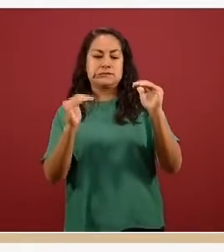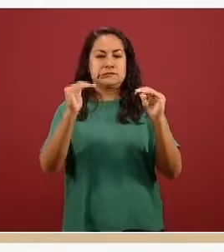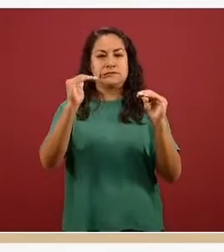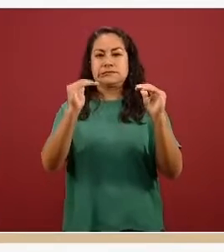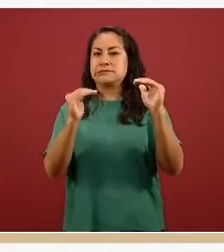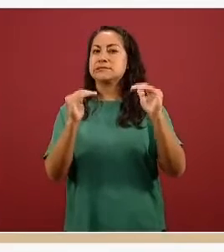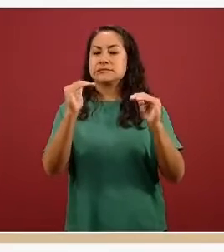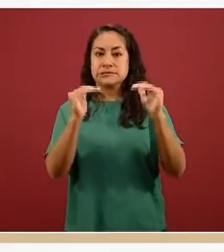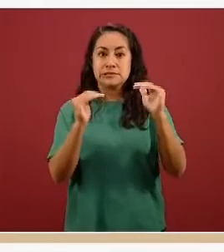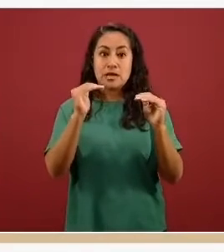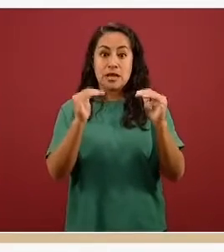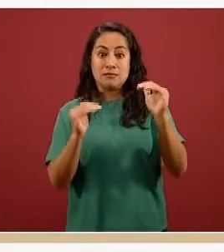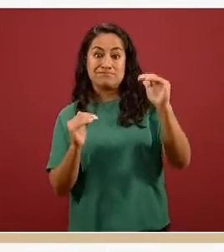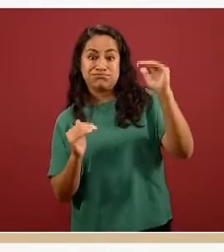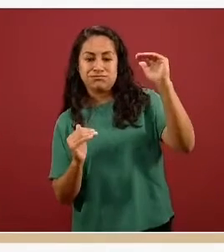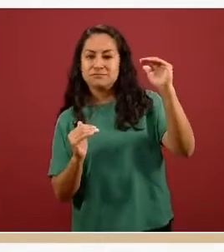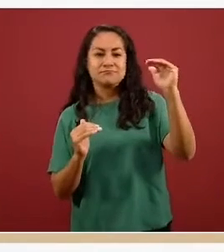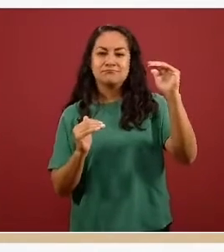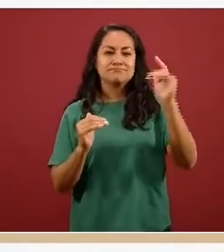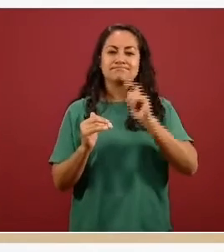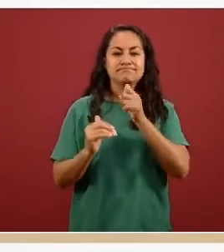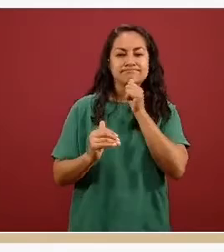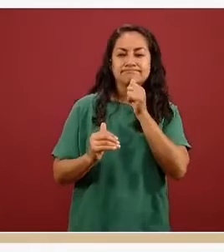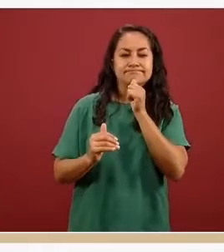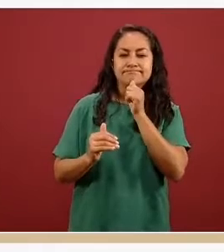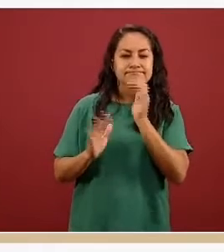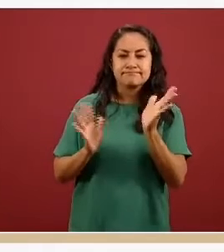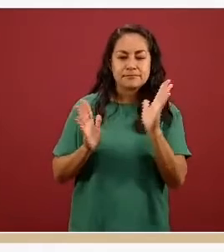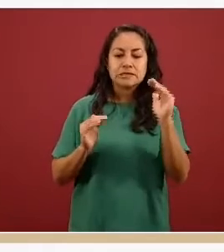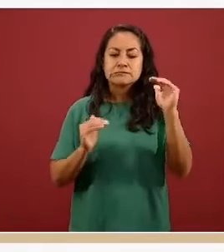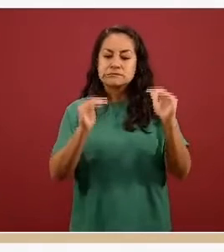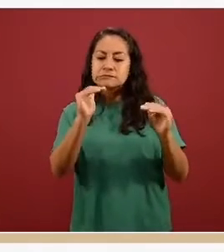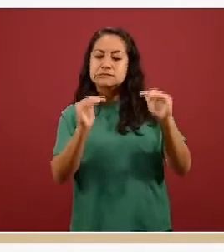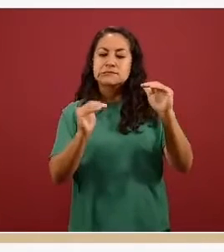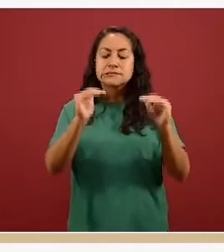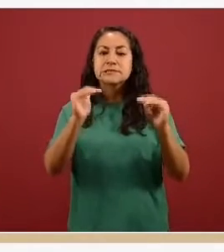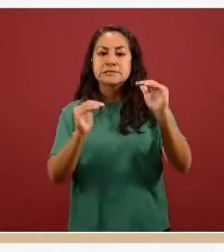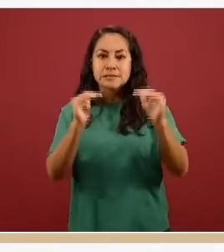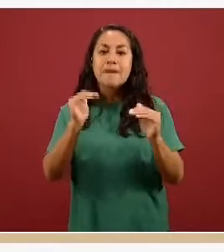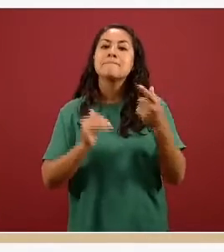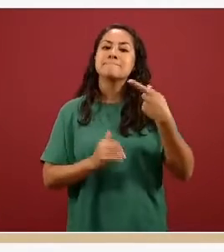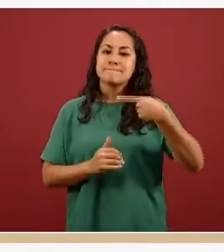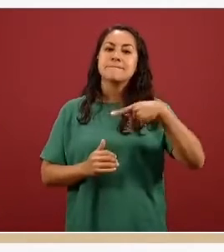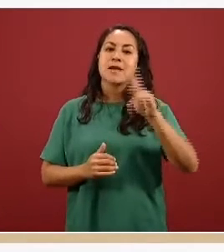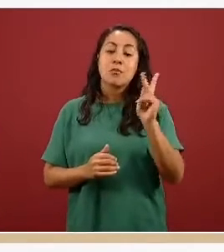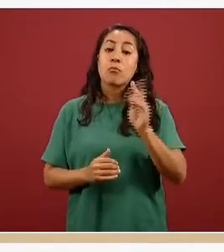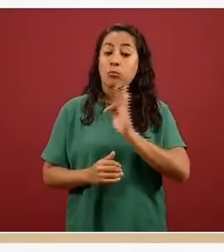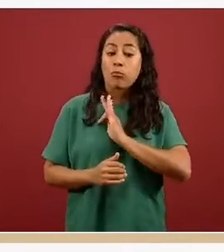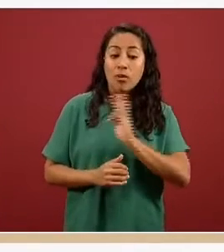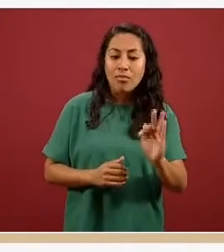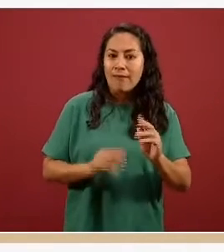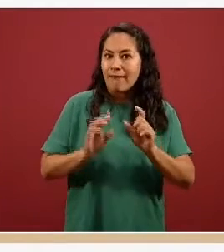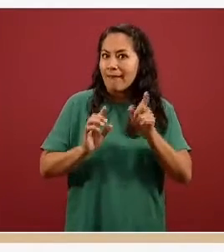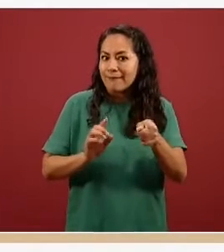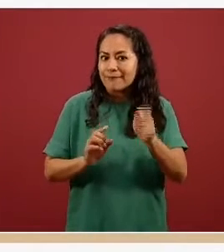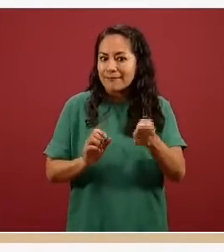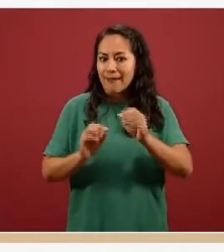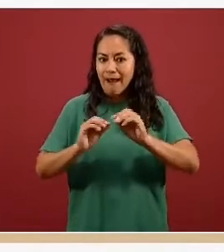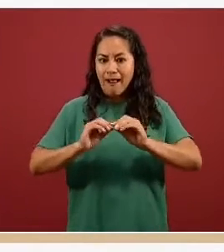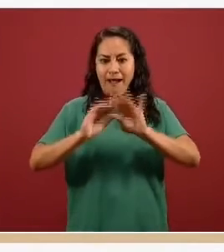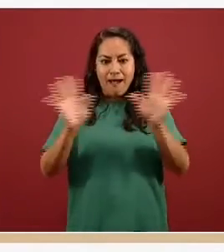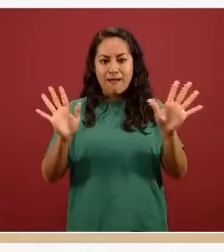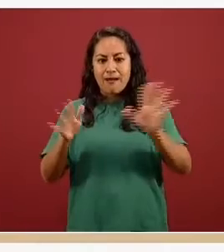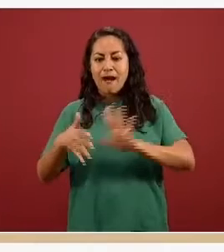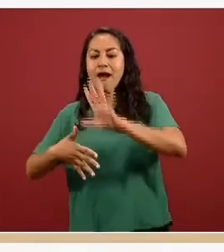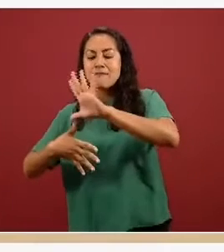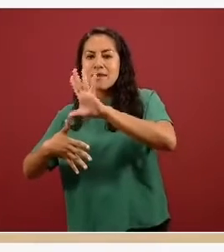han distanciado todavía mucho. Sin embargo, se hace evidente el predominio que hay del continente americano. Esto